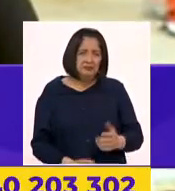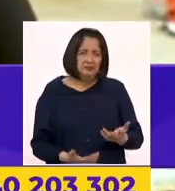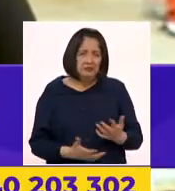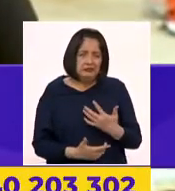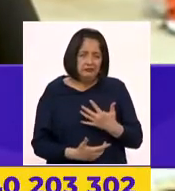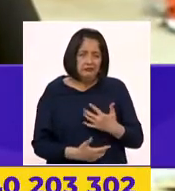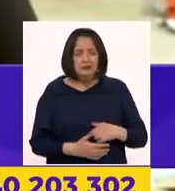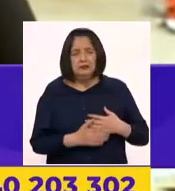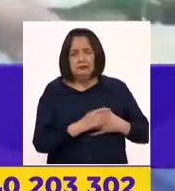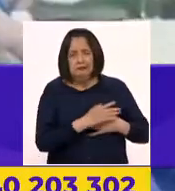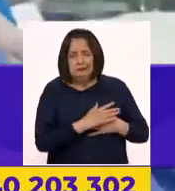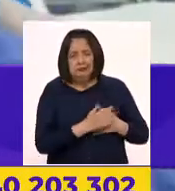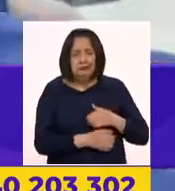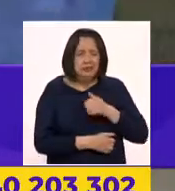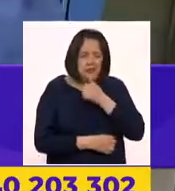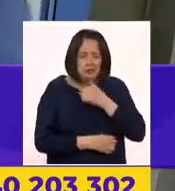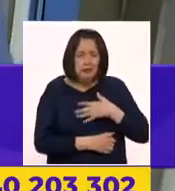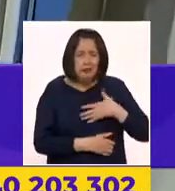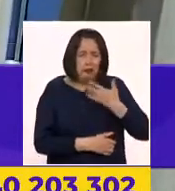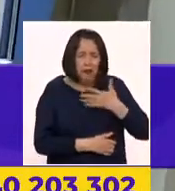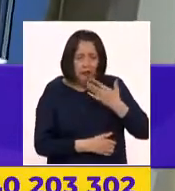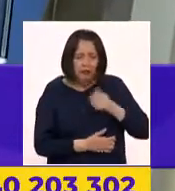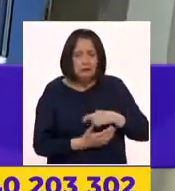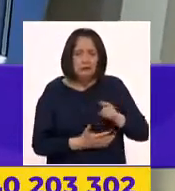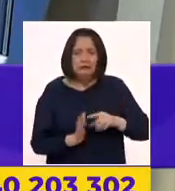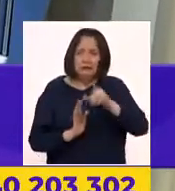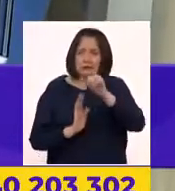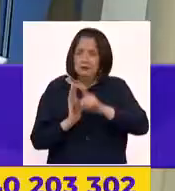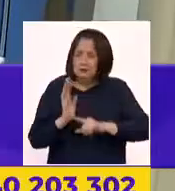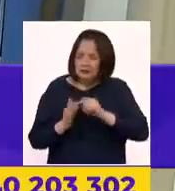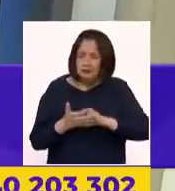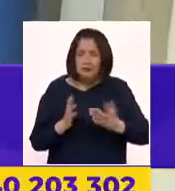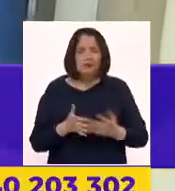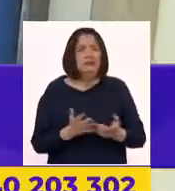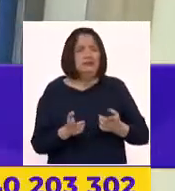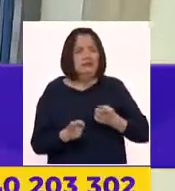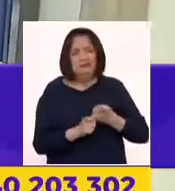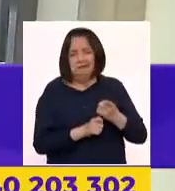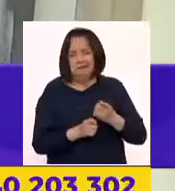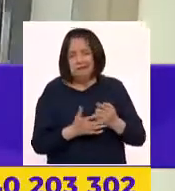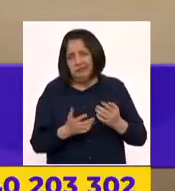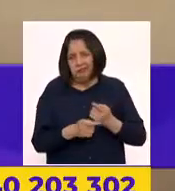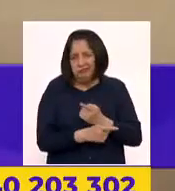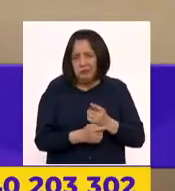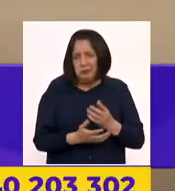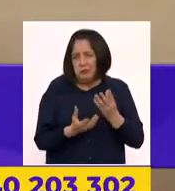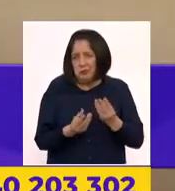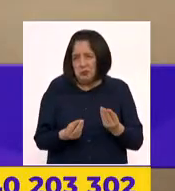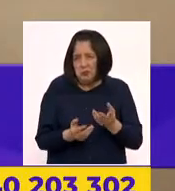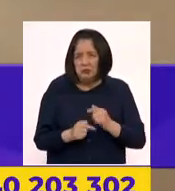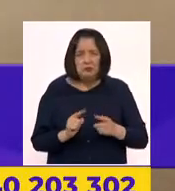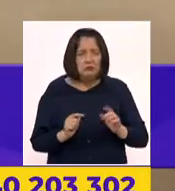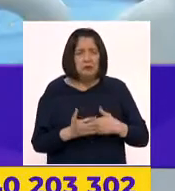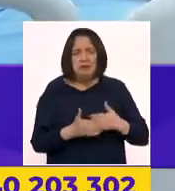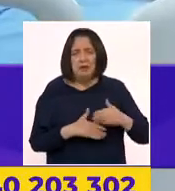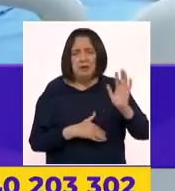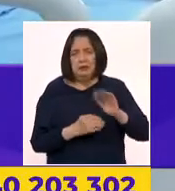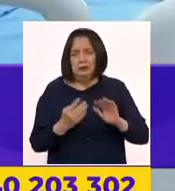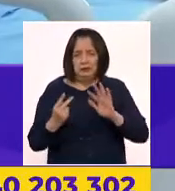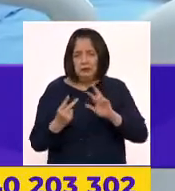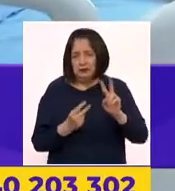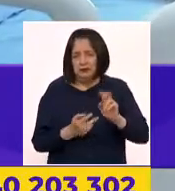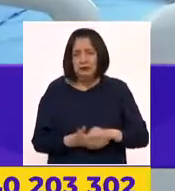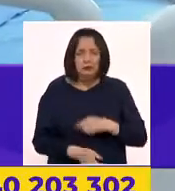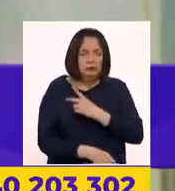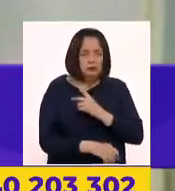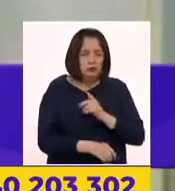Escalofríos, taquicardia, dolor muscular y vómitos conforman la lista de efectos secundarios poco comunes. Si persisten por más de 72 horas,